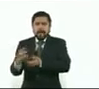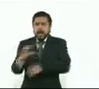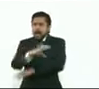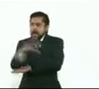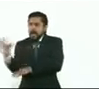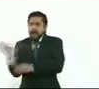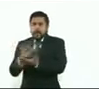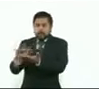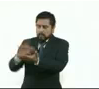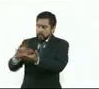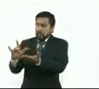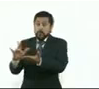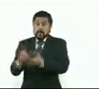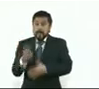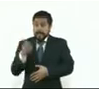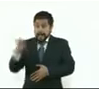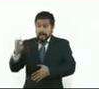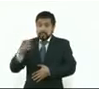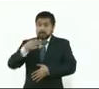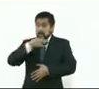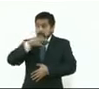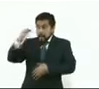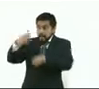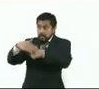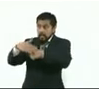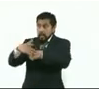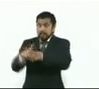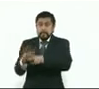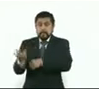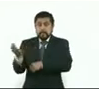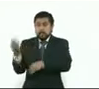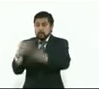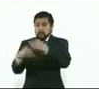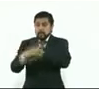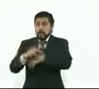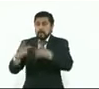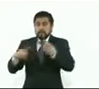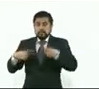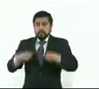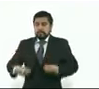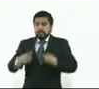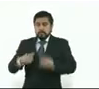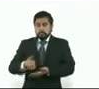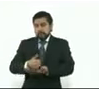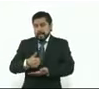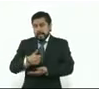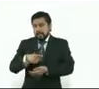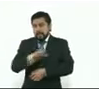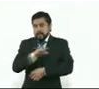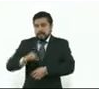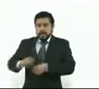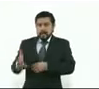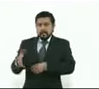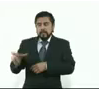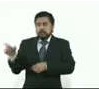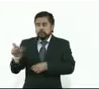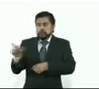habitantes de Xochimilco que vamos a apoyar aquí al alcalde José Carlos Acosta y a la población con distintas